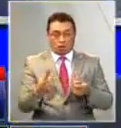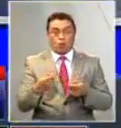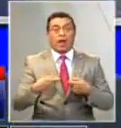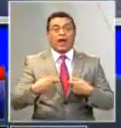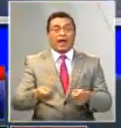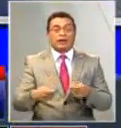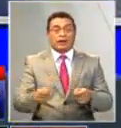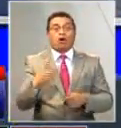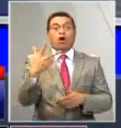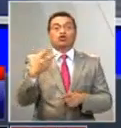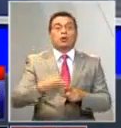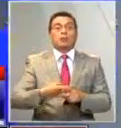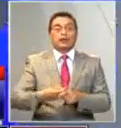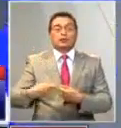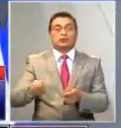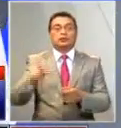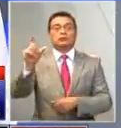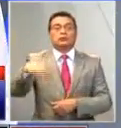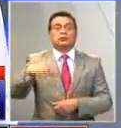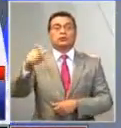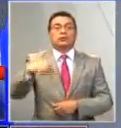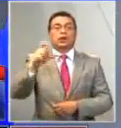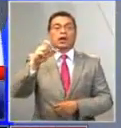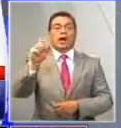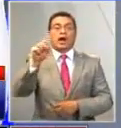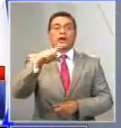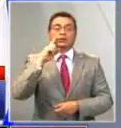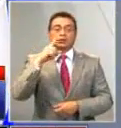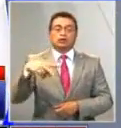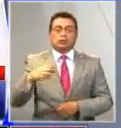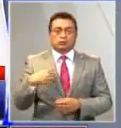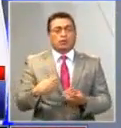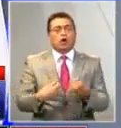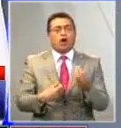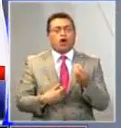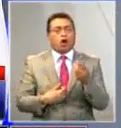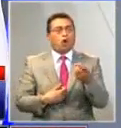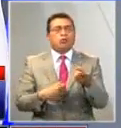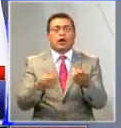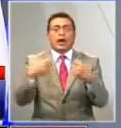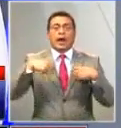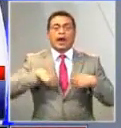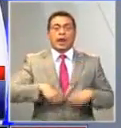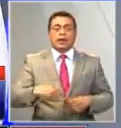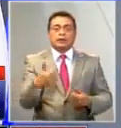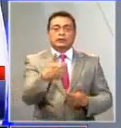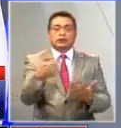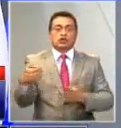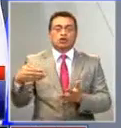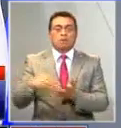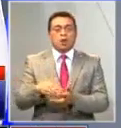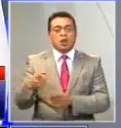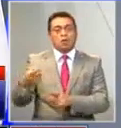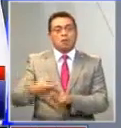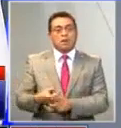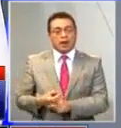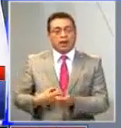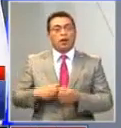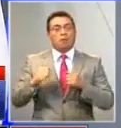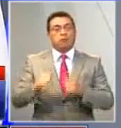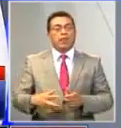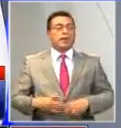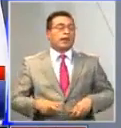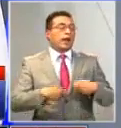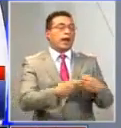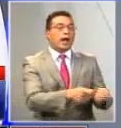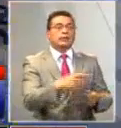menos de 8 meses y le habían dado esta tarjeta. Entonces la pregunta que uno se hace, ¿cómo una persona que gana 600 mil pesos puede gastar 150